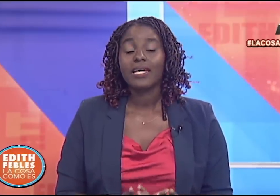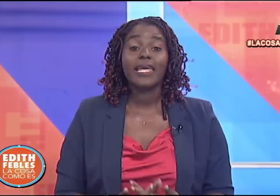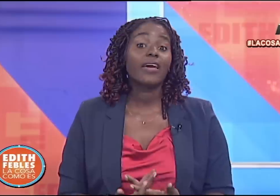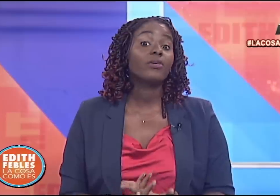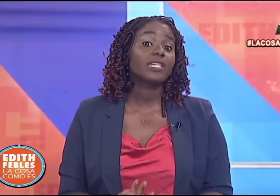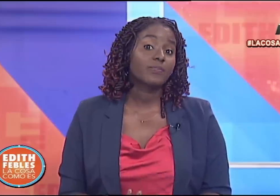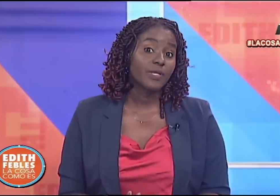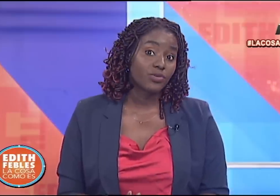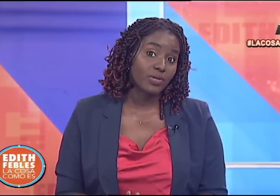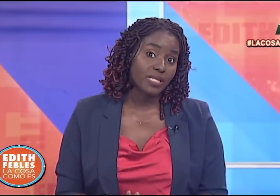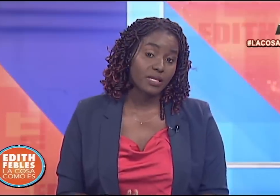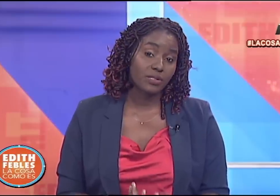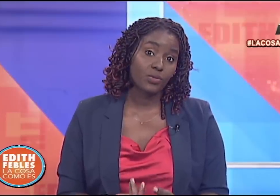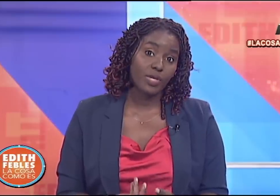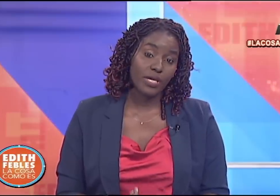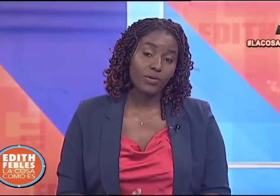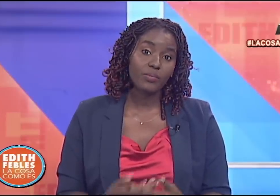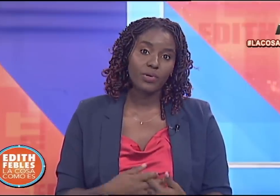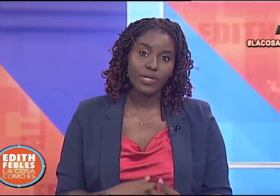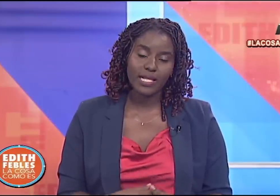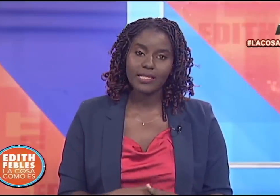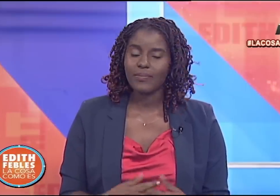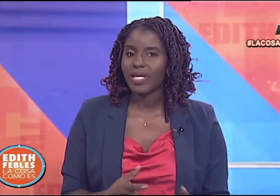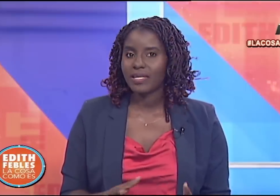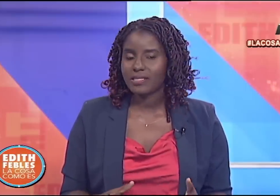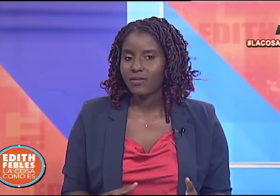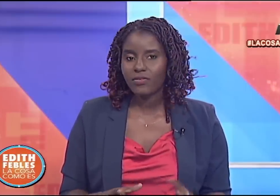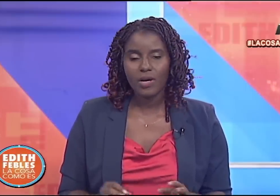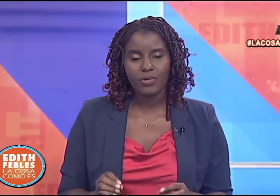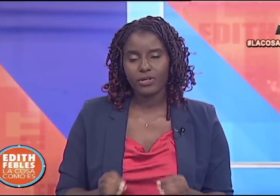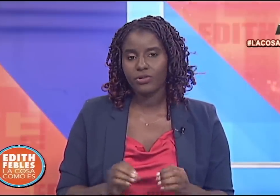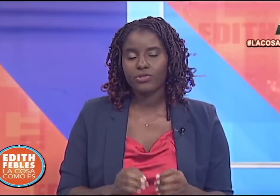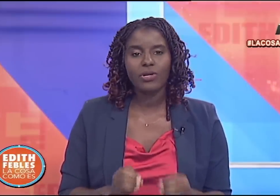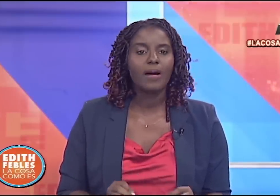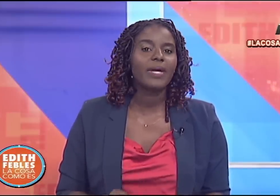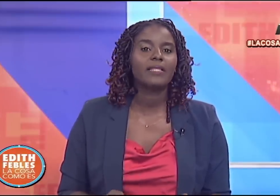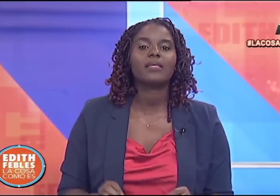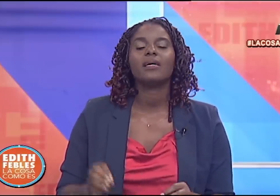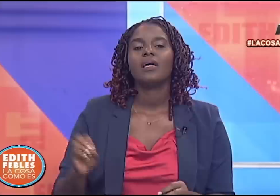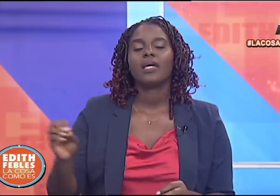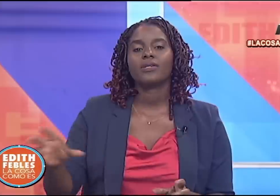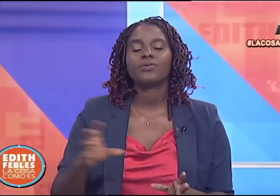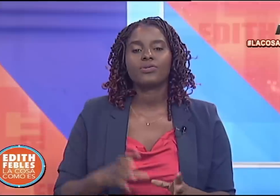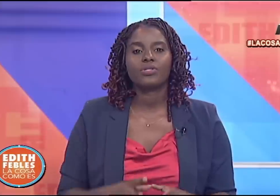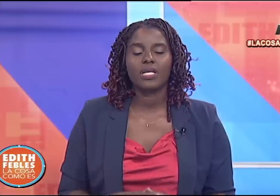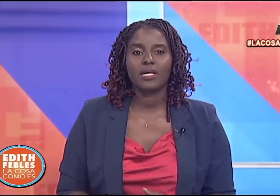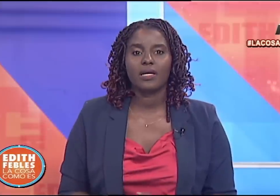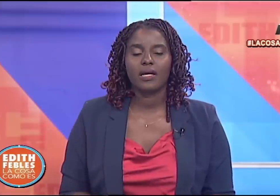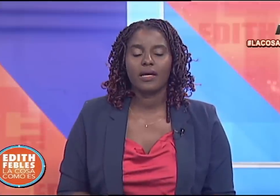ver qué otras personas estuvieron involucradas también en esa fuga, porque no solamente